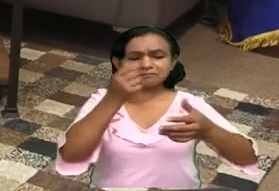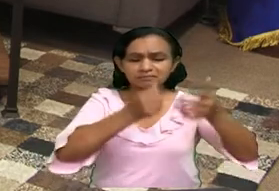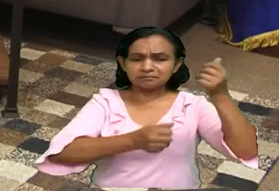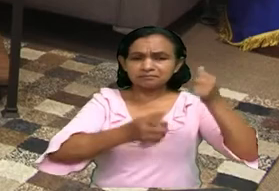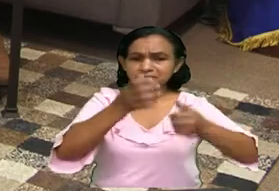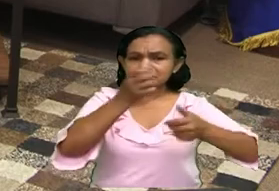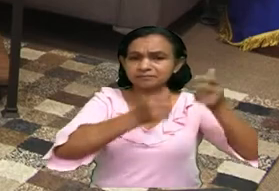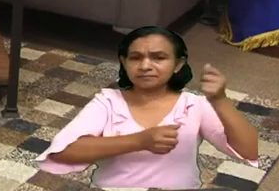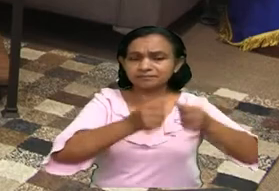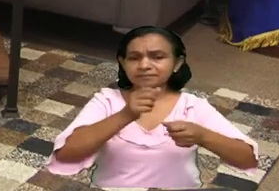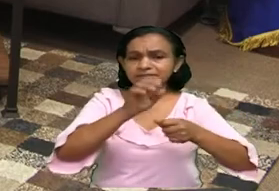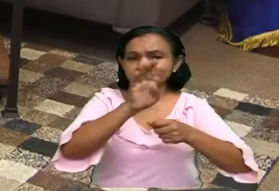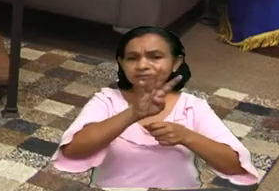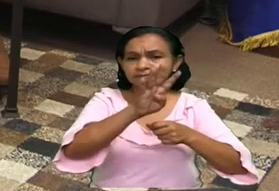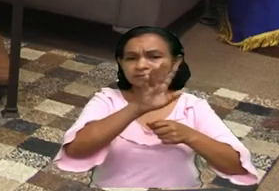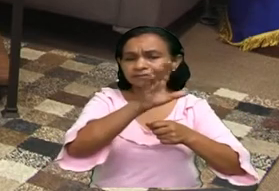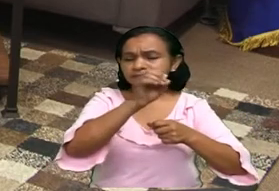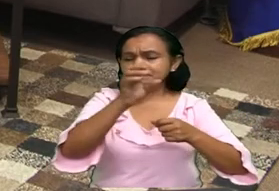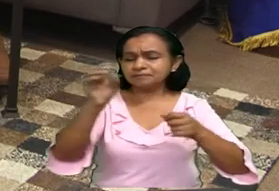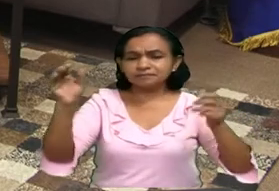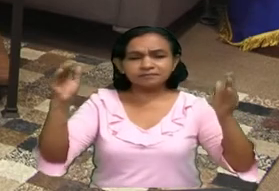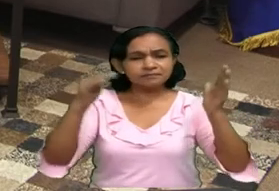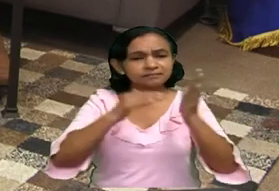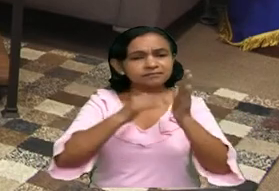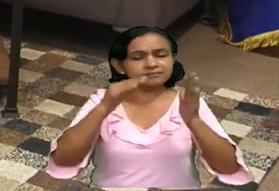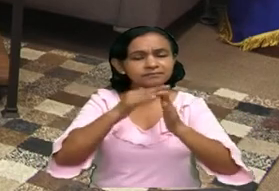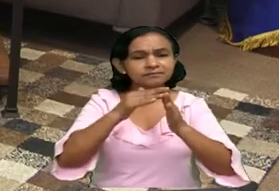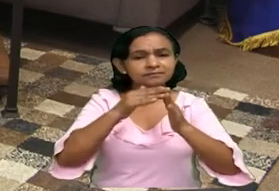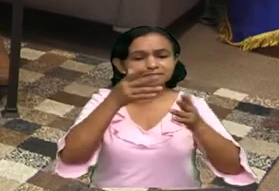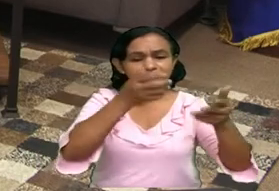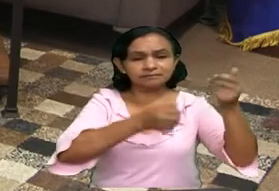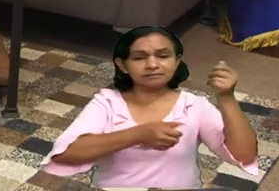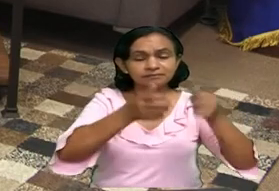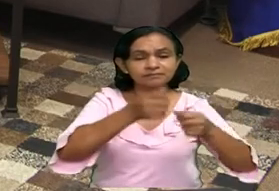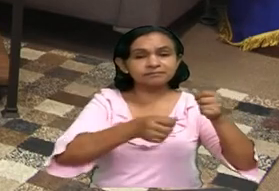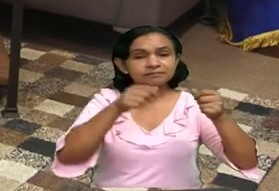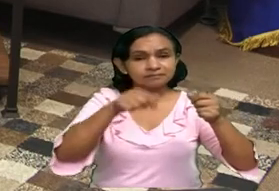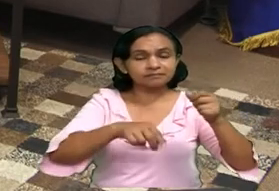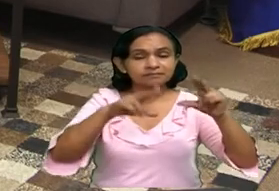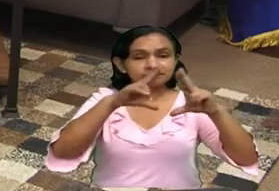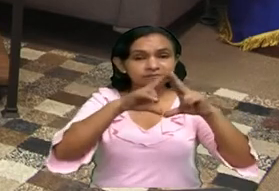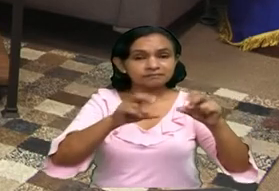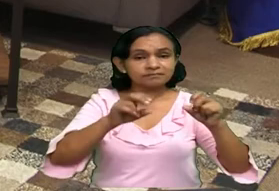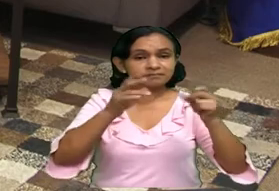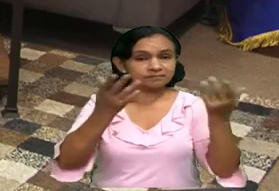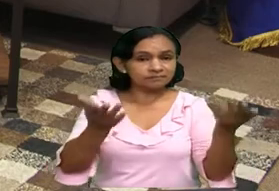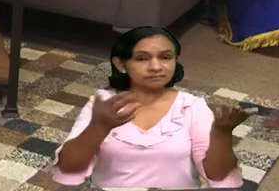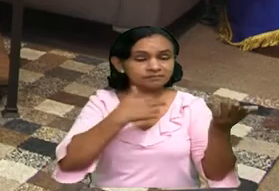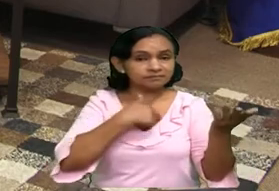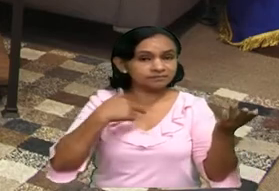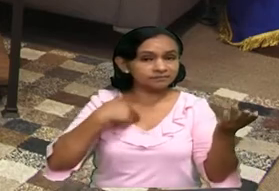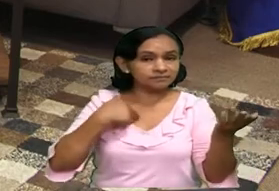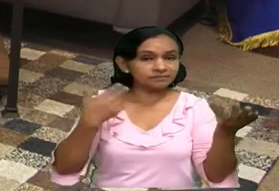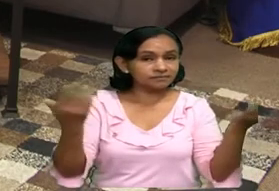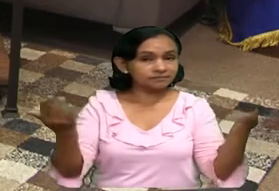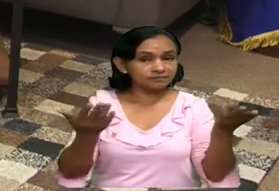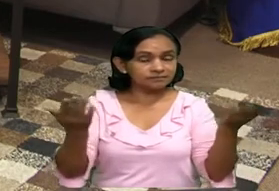en esos 400 millones de galones de leche, okay, ¿verdad? Por 4 estaremos hablando